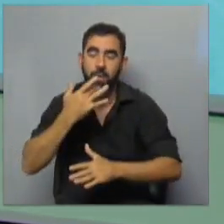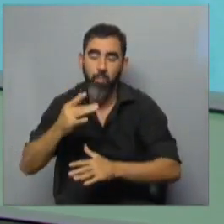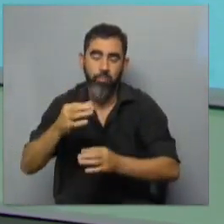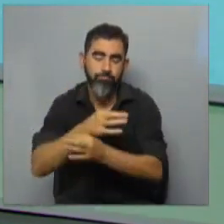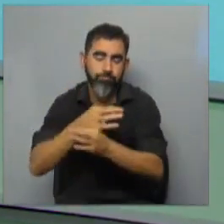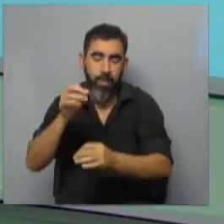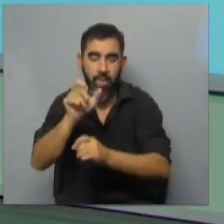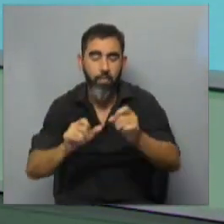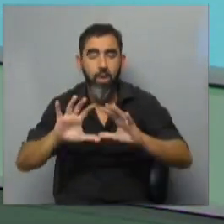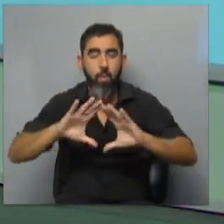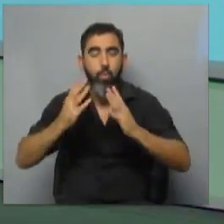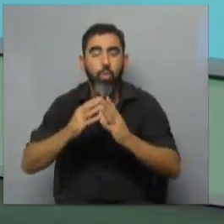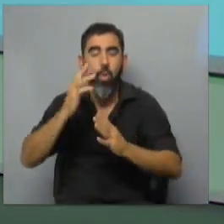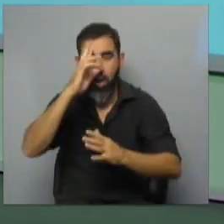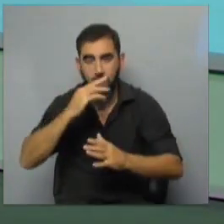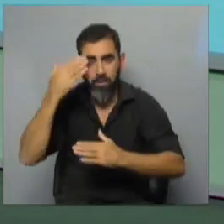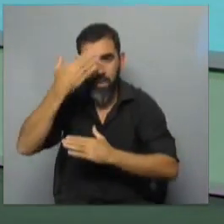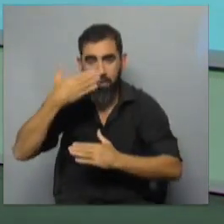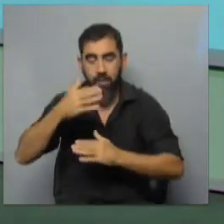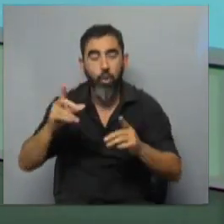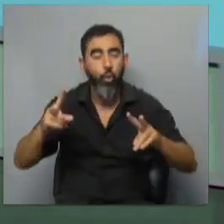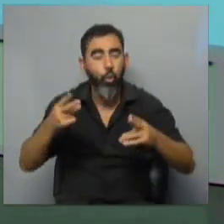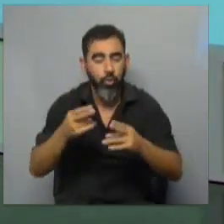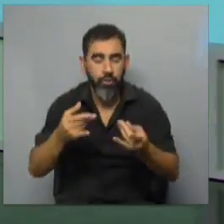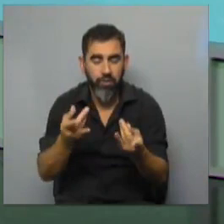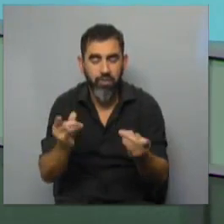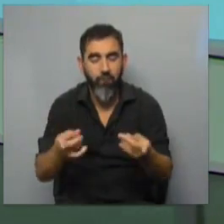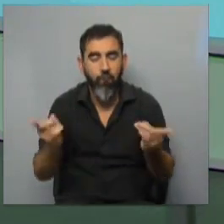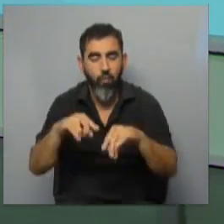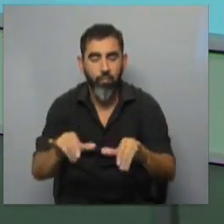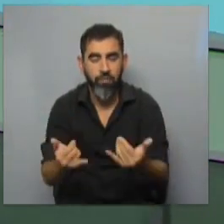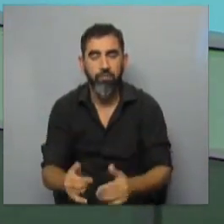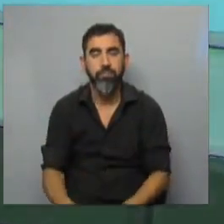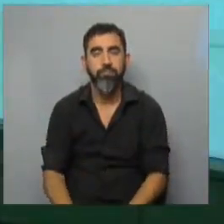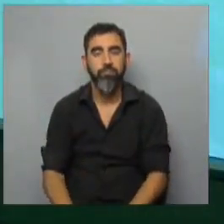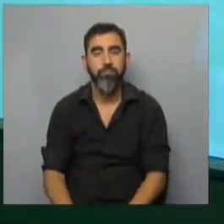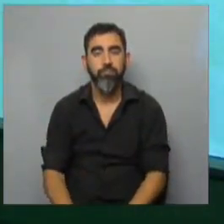el talento de la gente del mundo afro nosotros vamos a una breve pausa y enseguida volvemos